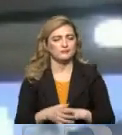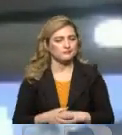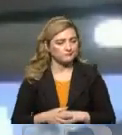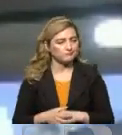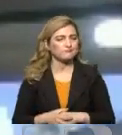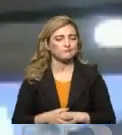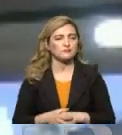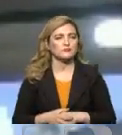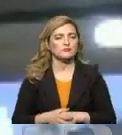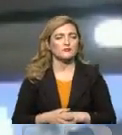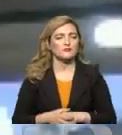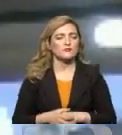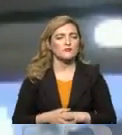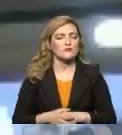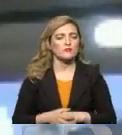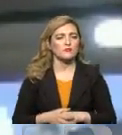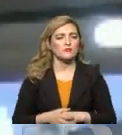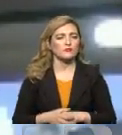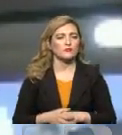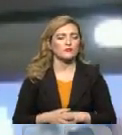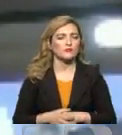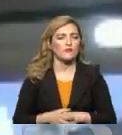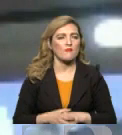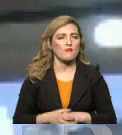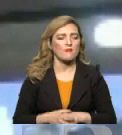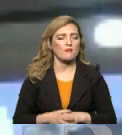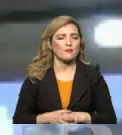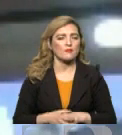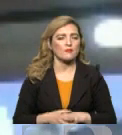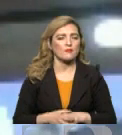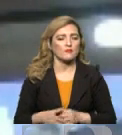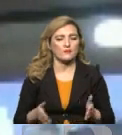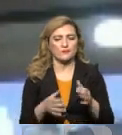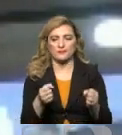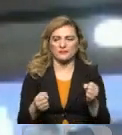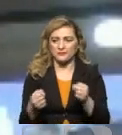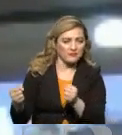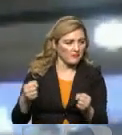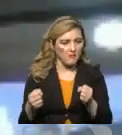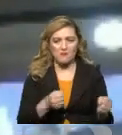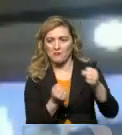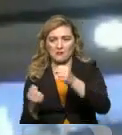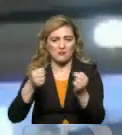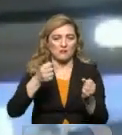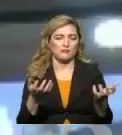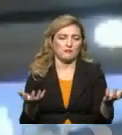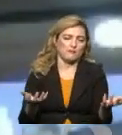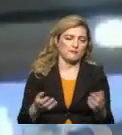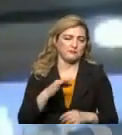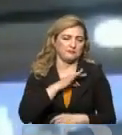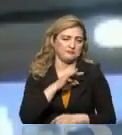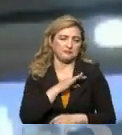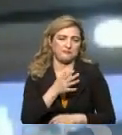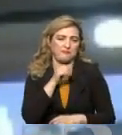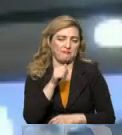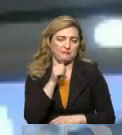en el momento de decidir sobre qué camino tomar, etcétera, etcétera, no tiene la suficiente conciencia en el